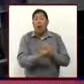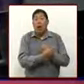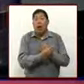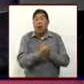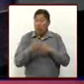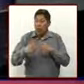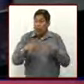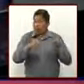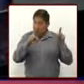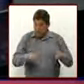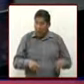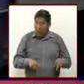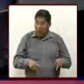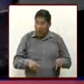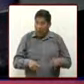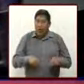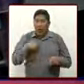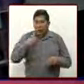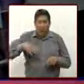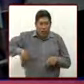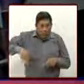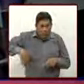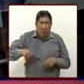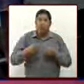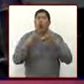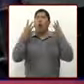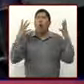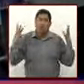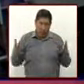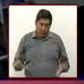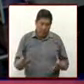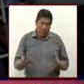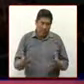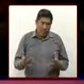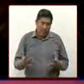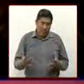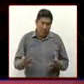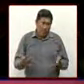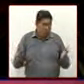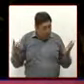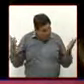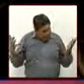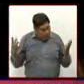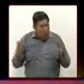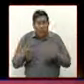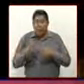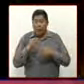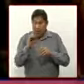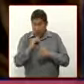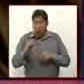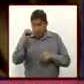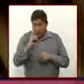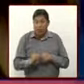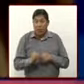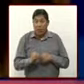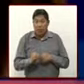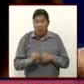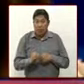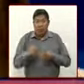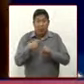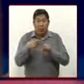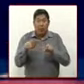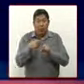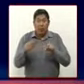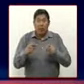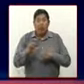el titular que se tenía, claro, ¿no? La mora más alta. En los indicadores, el promedio